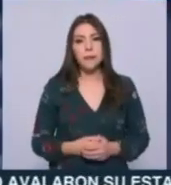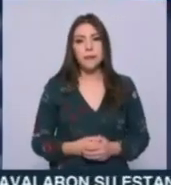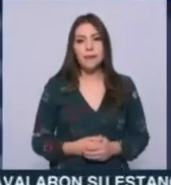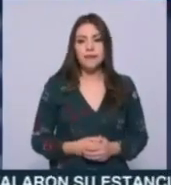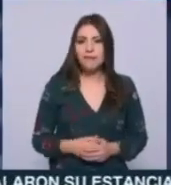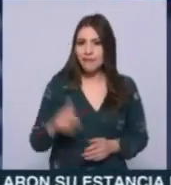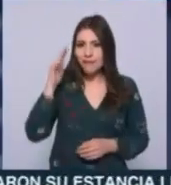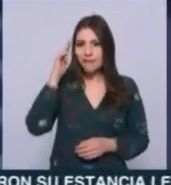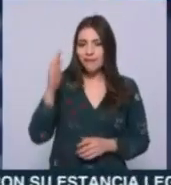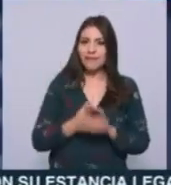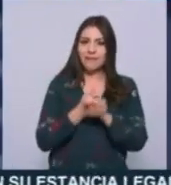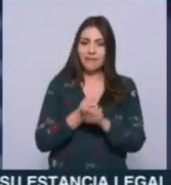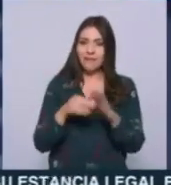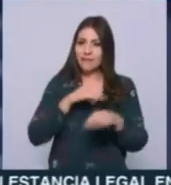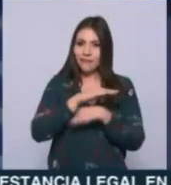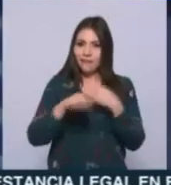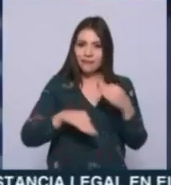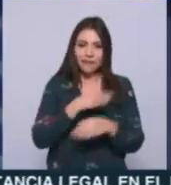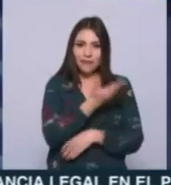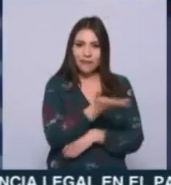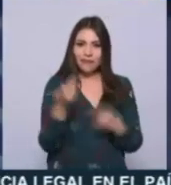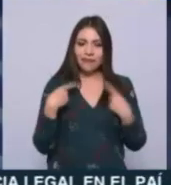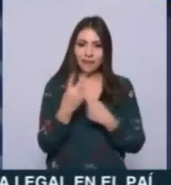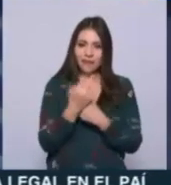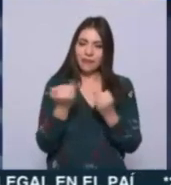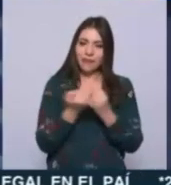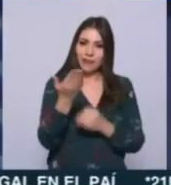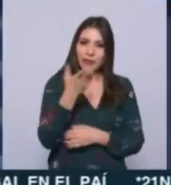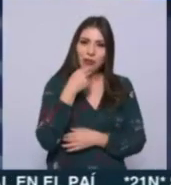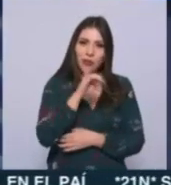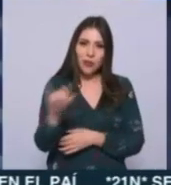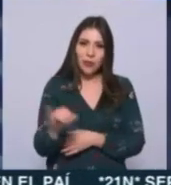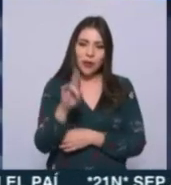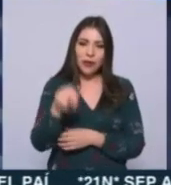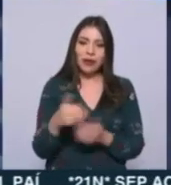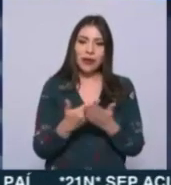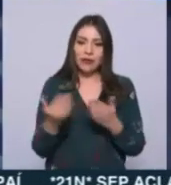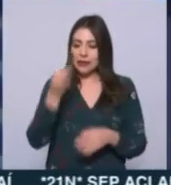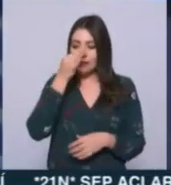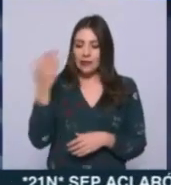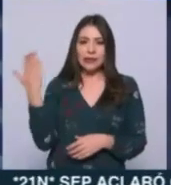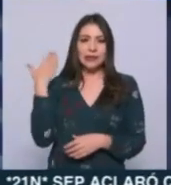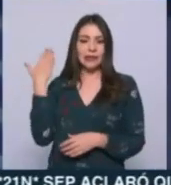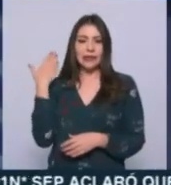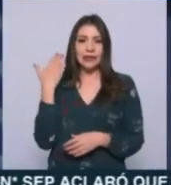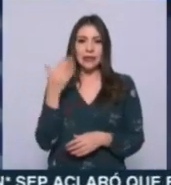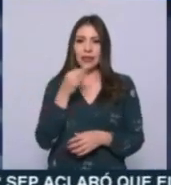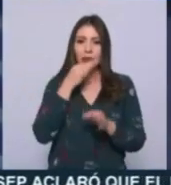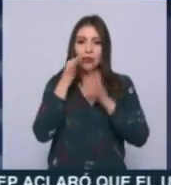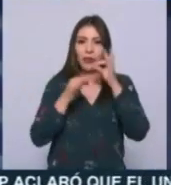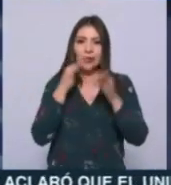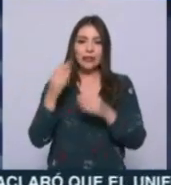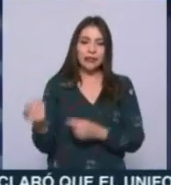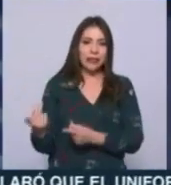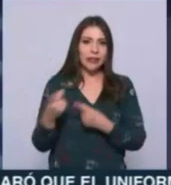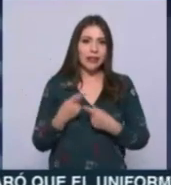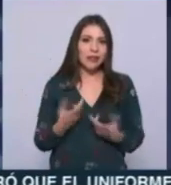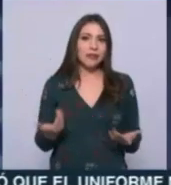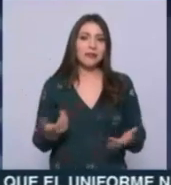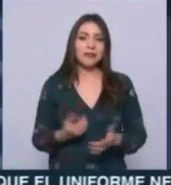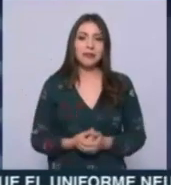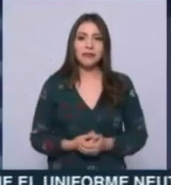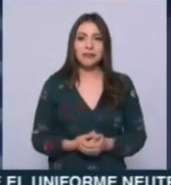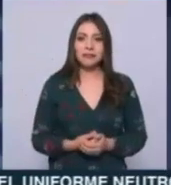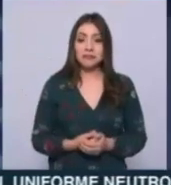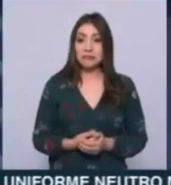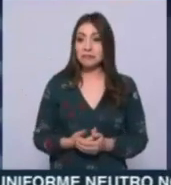auditorio. Pues aquí con esta noticia que nos llega de último momento en este fin de semana. Buena